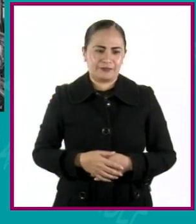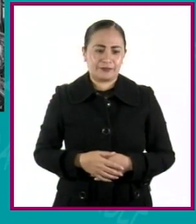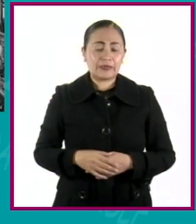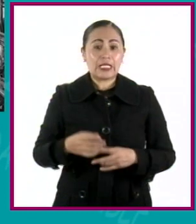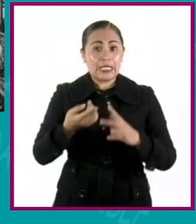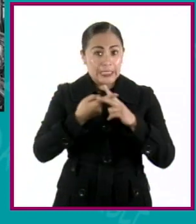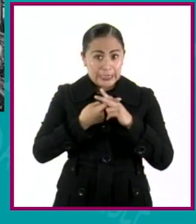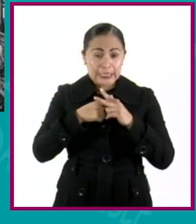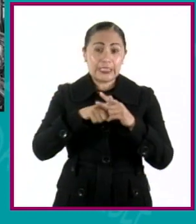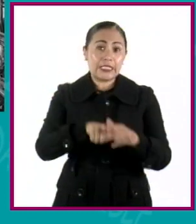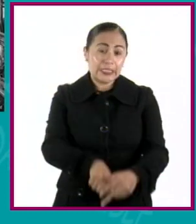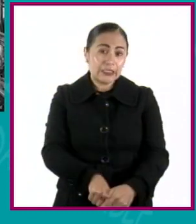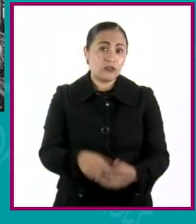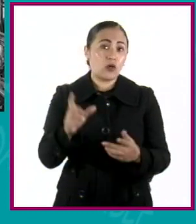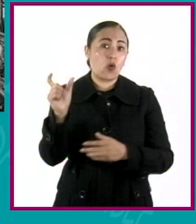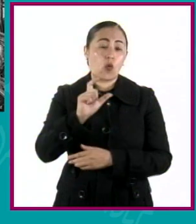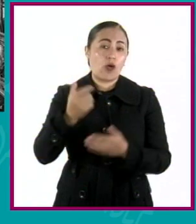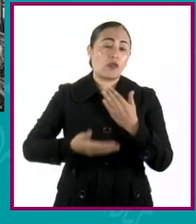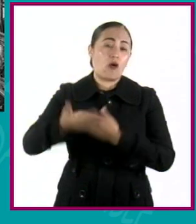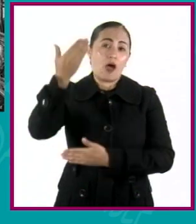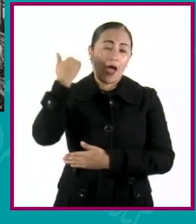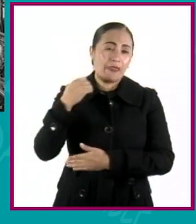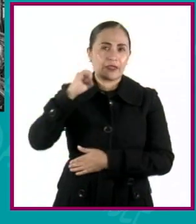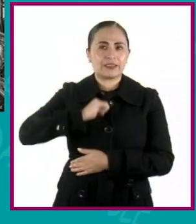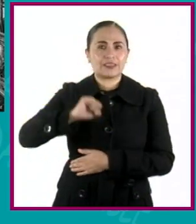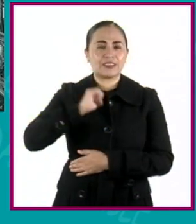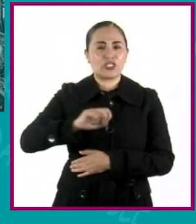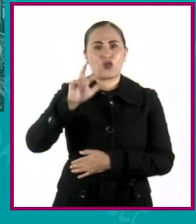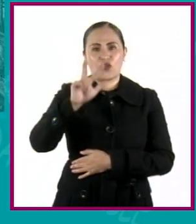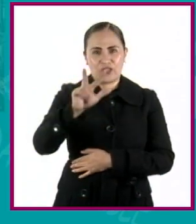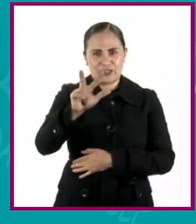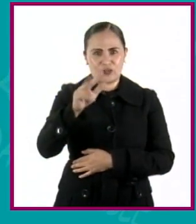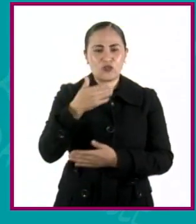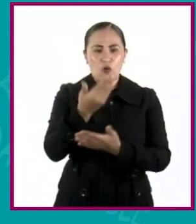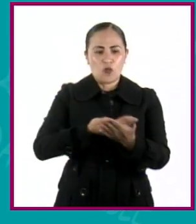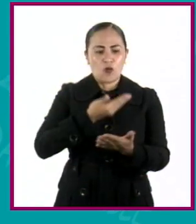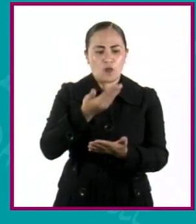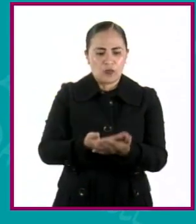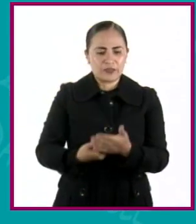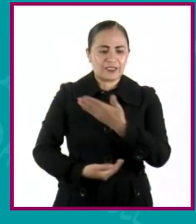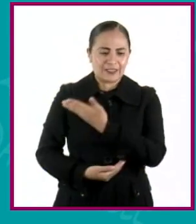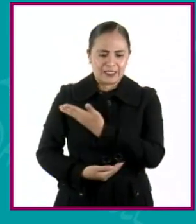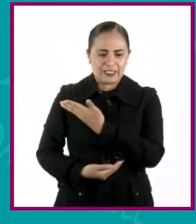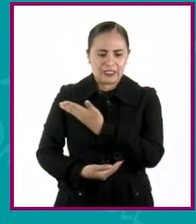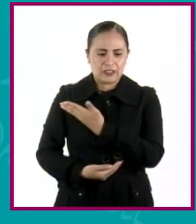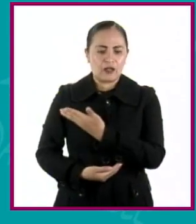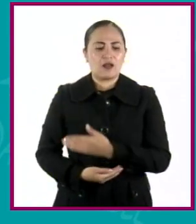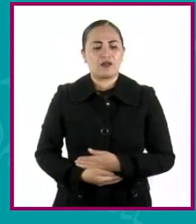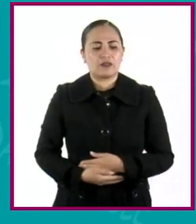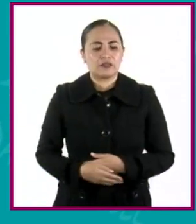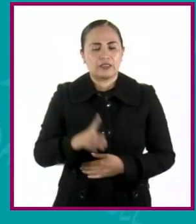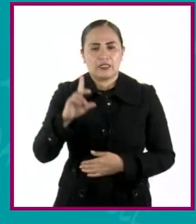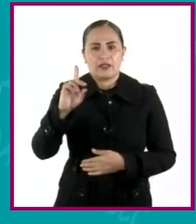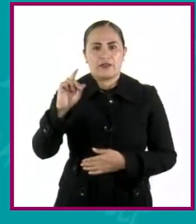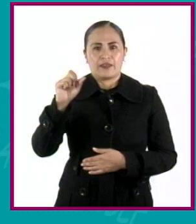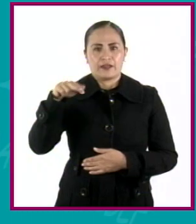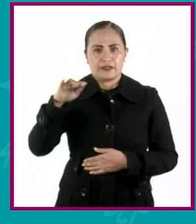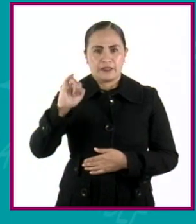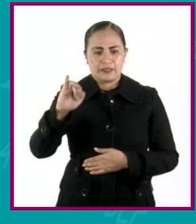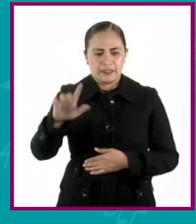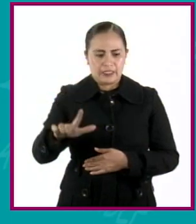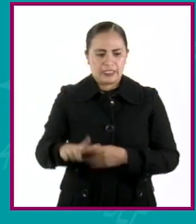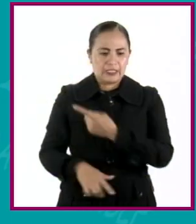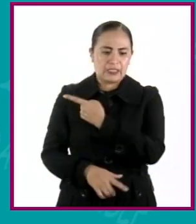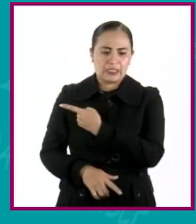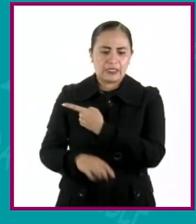disciplina científica se remontan al siglo XVIII, con la propuesta de modelos teóricos de los matemáticos Daniel Bernoulli y